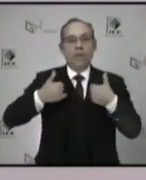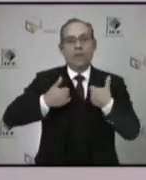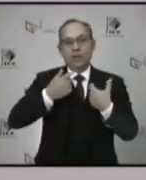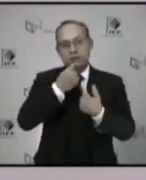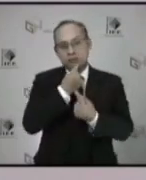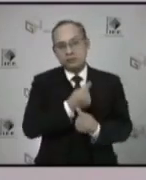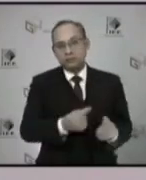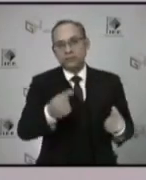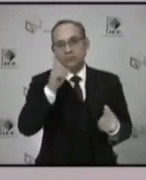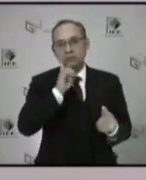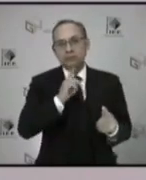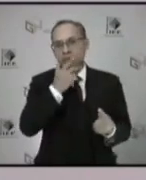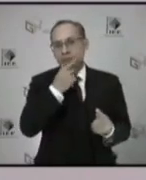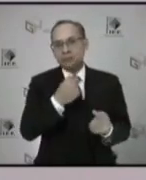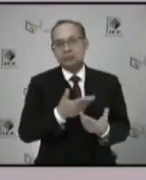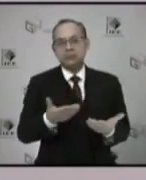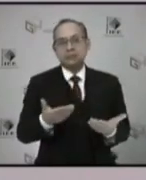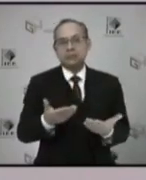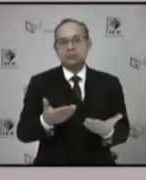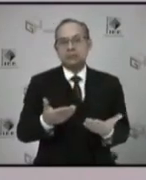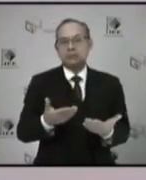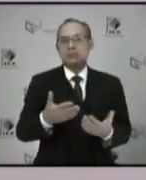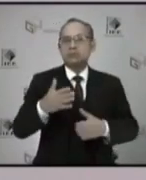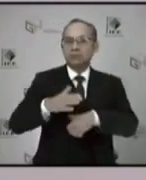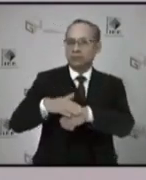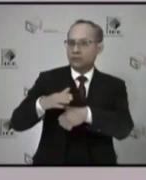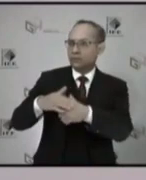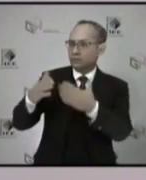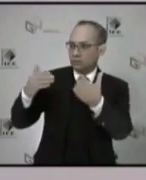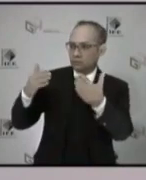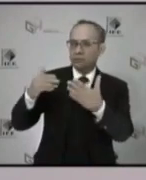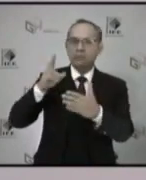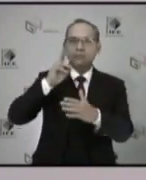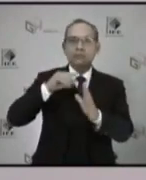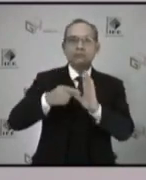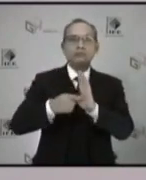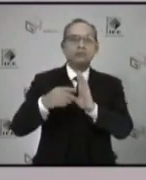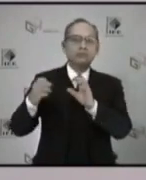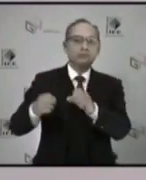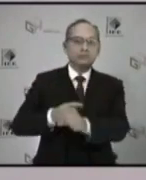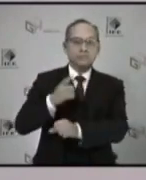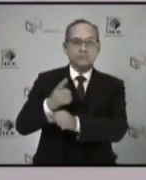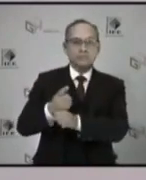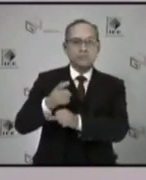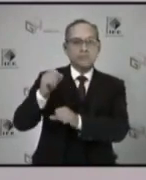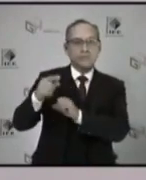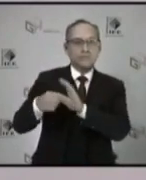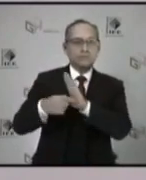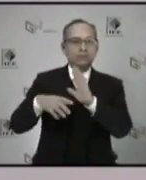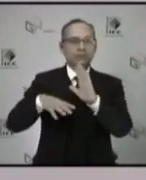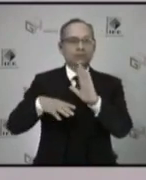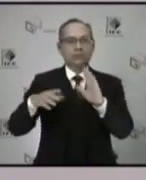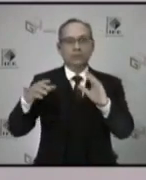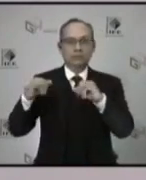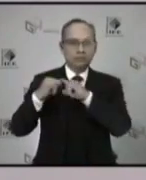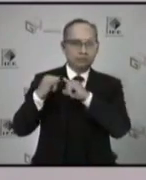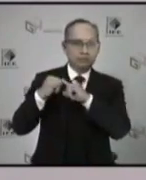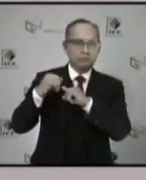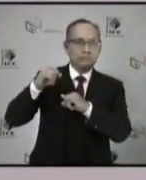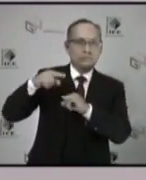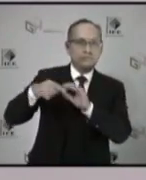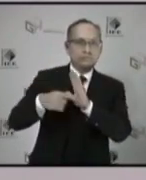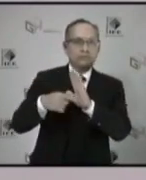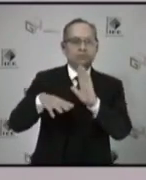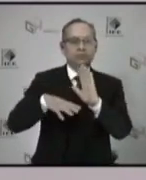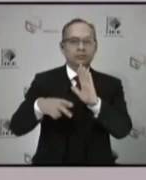gritos que verdaderamente quienes tenemos la oportunidad de estar al frente de una institución o de comandar